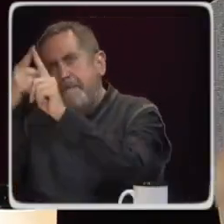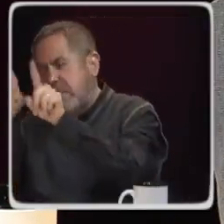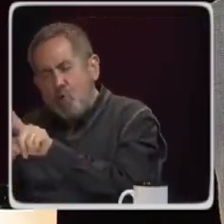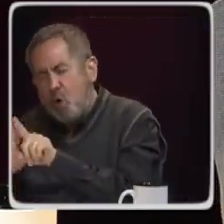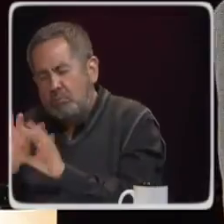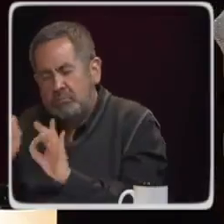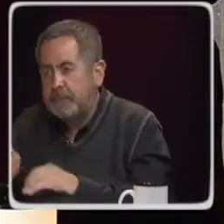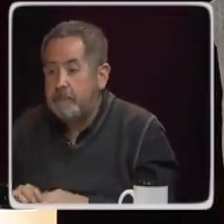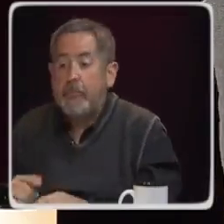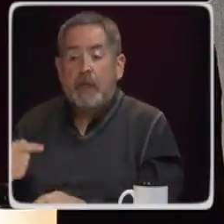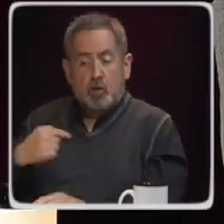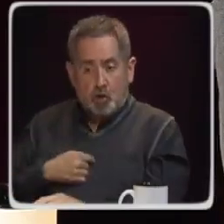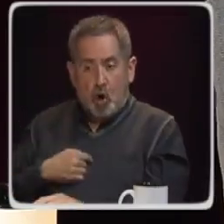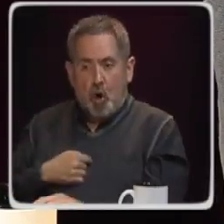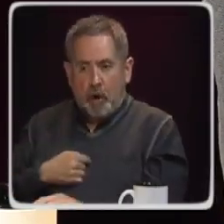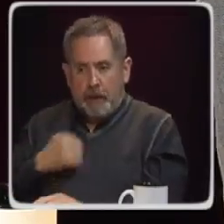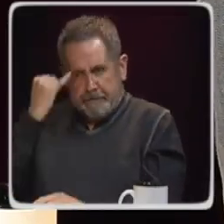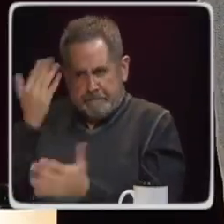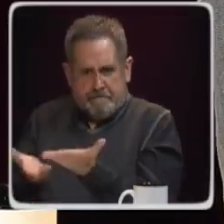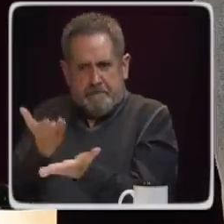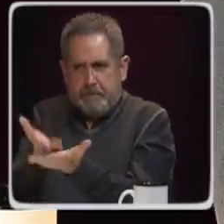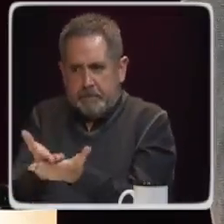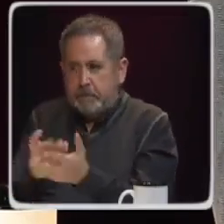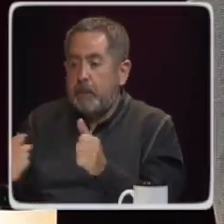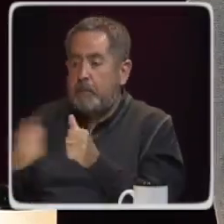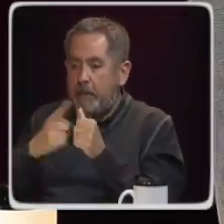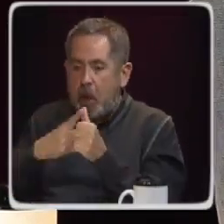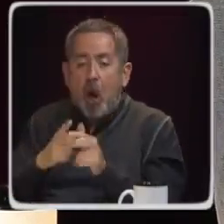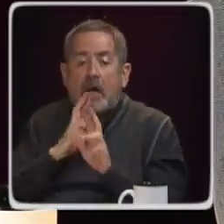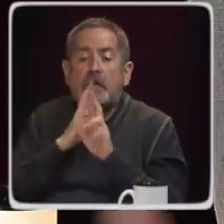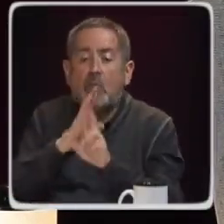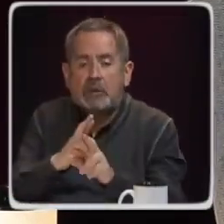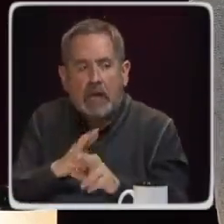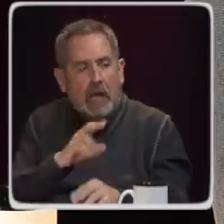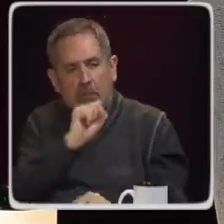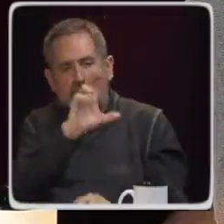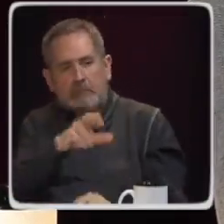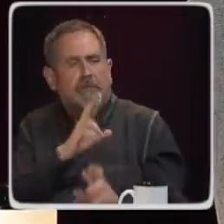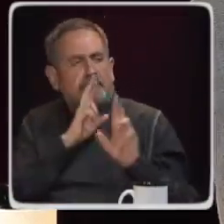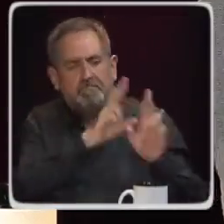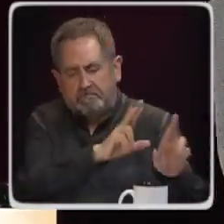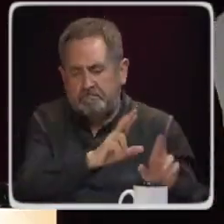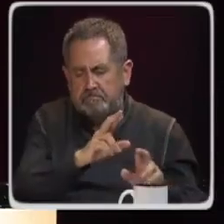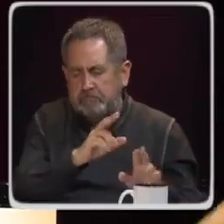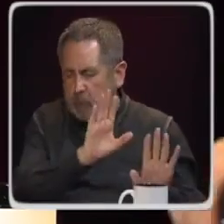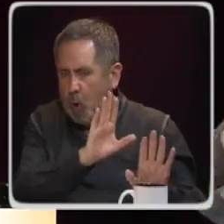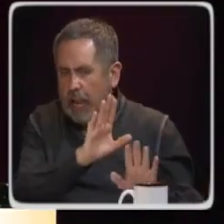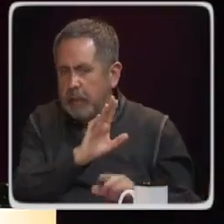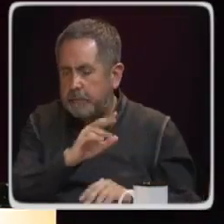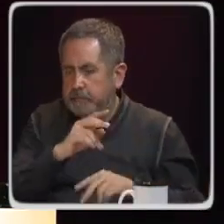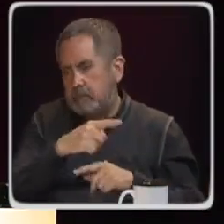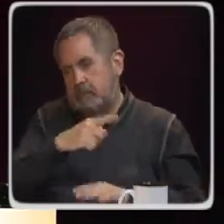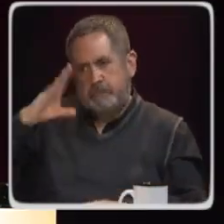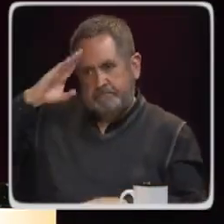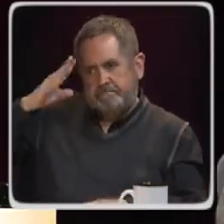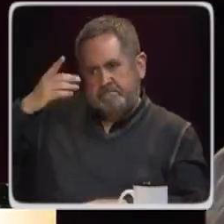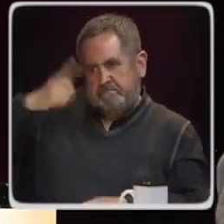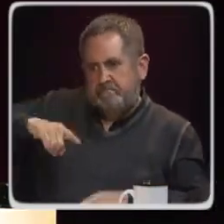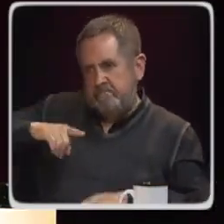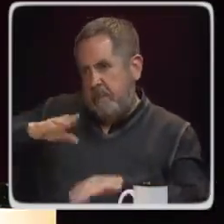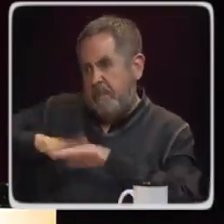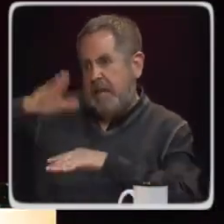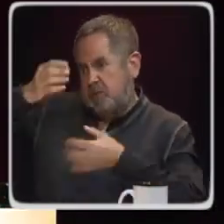ve, por ejemplo, el caso de los sordos, a veces piensan, ¿está haciendo mímica? No, no, no es mímica, es la lengua de señas mexicana, una lengua oficial